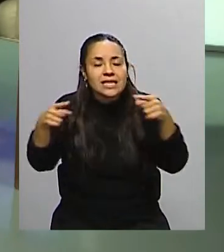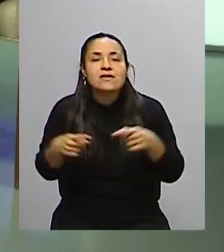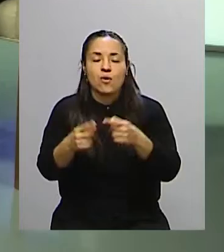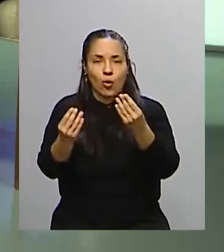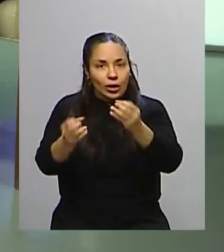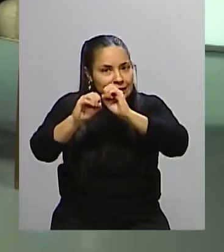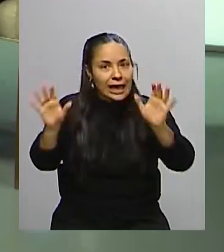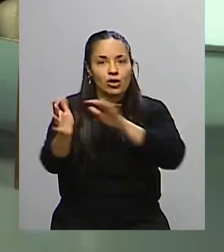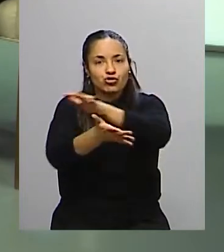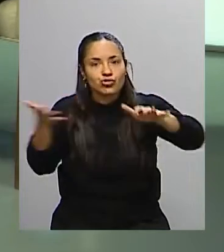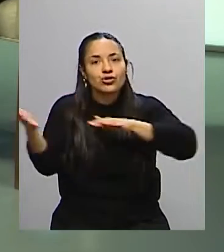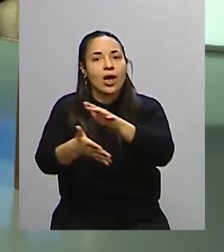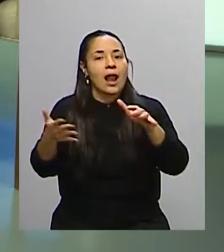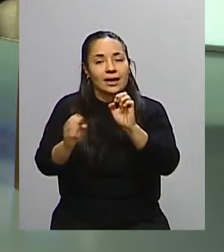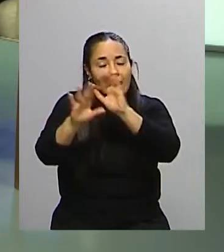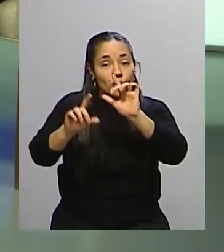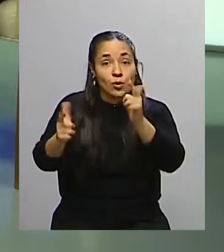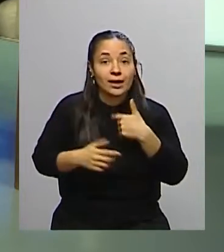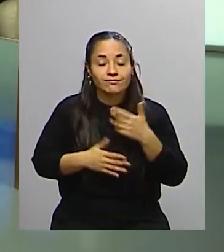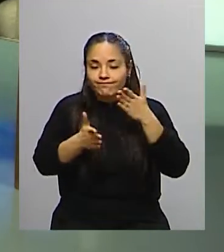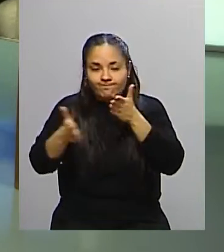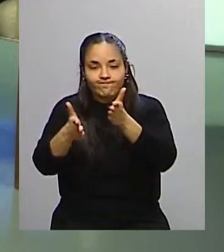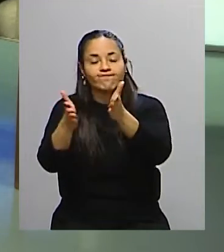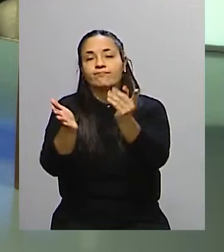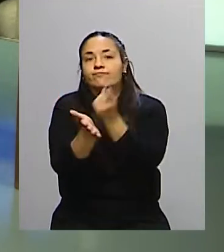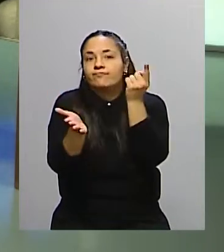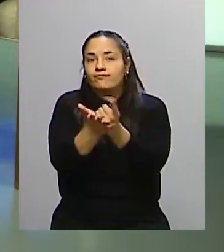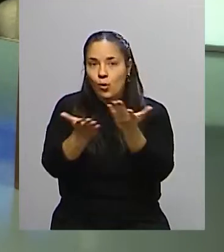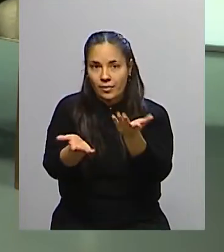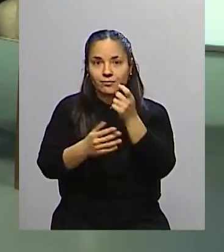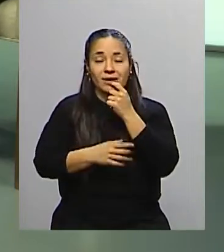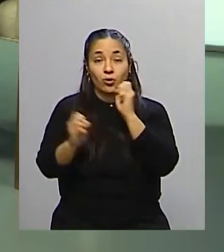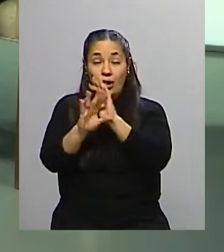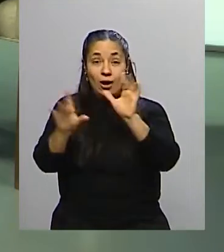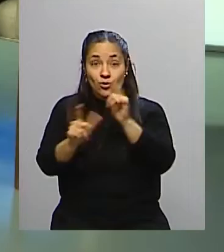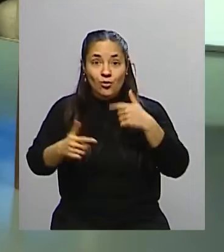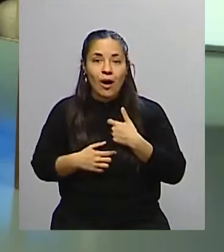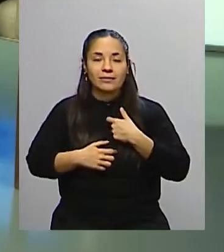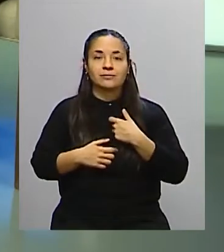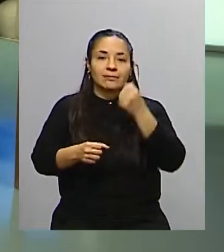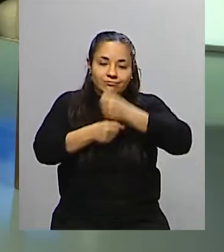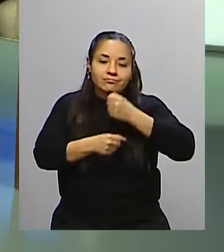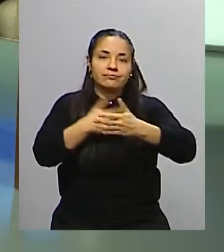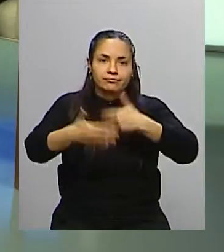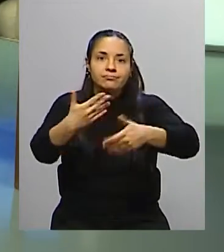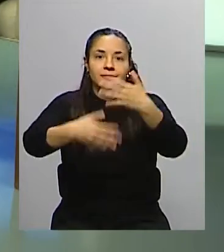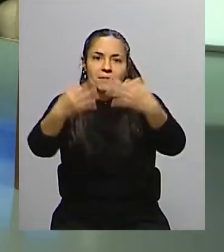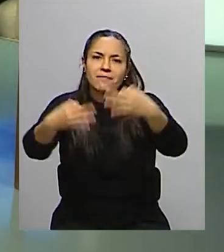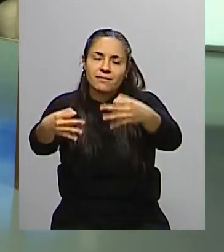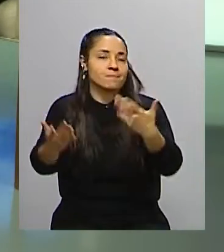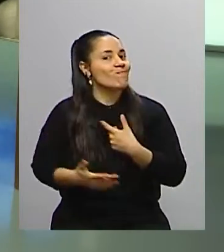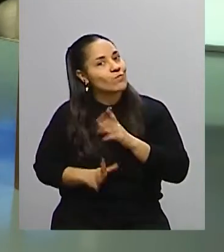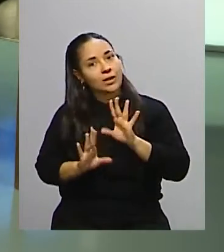que definimos, no tenemos claro hacia dónde vamos. Y si no tenemos claro hacia dónde vamos, difícilmente podemos ser eficientes. Básicamente la eficiencia pensás en